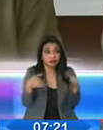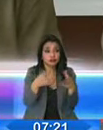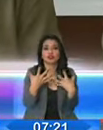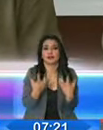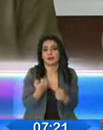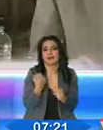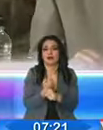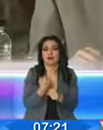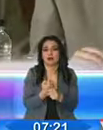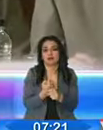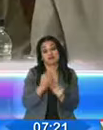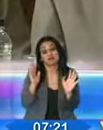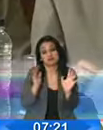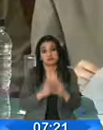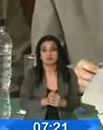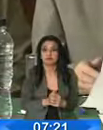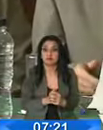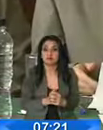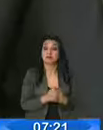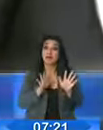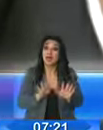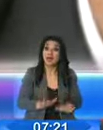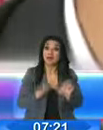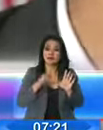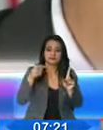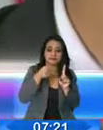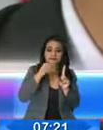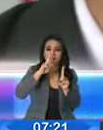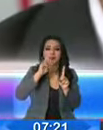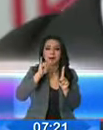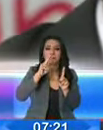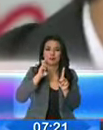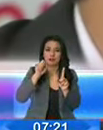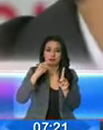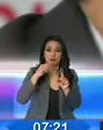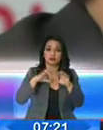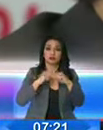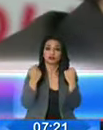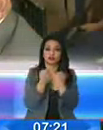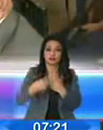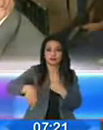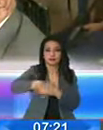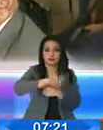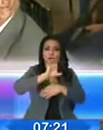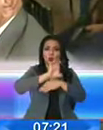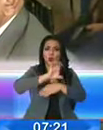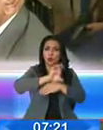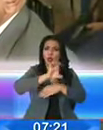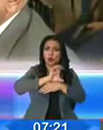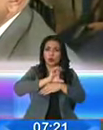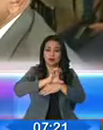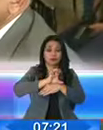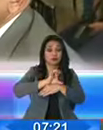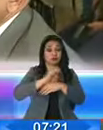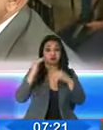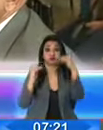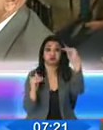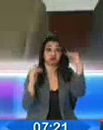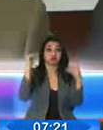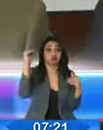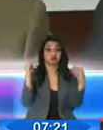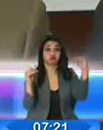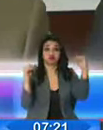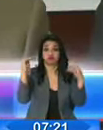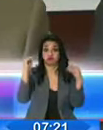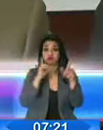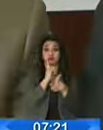para todos. Esto se daría ya que, según Ramiro Saltos, la sociedad ecuatoriana es una de las más desiguales del mundo.